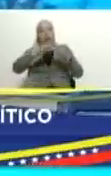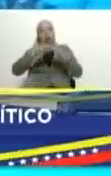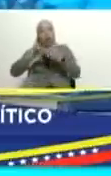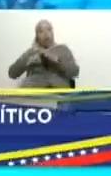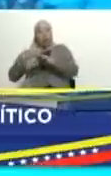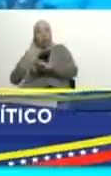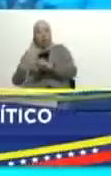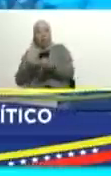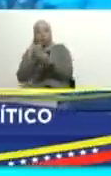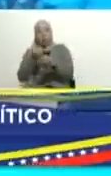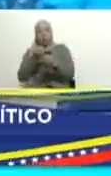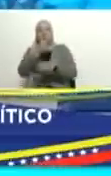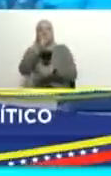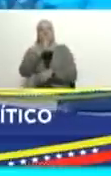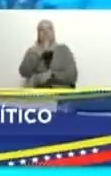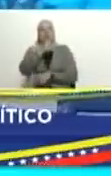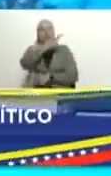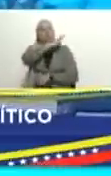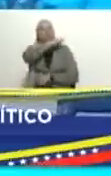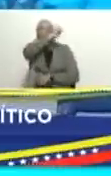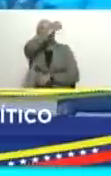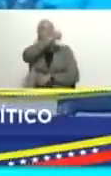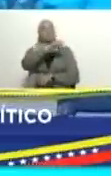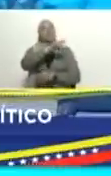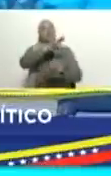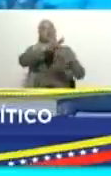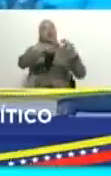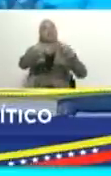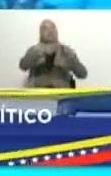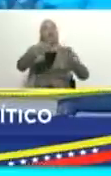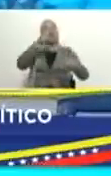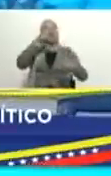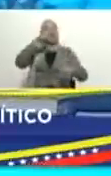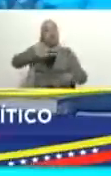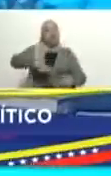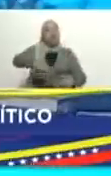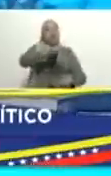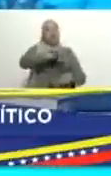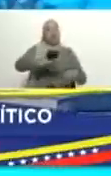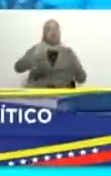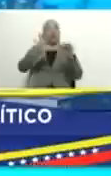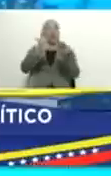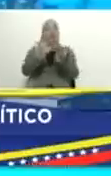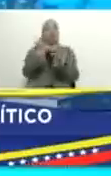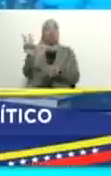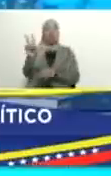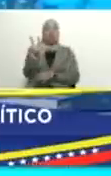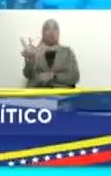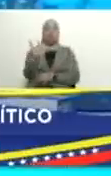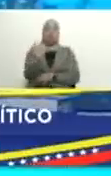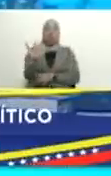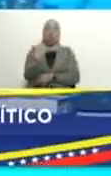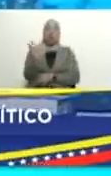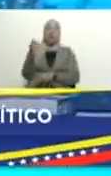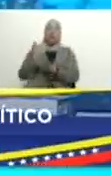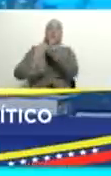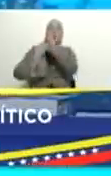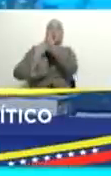lo político la consolidación de la paz nacional, de la unión entre los venezolanos, la